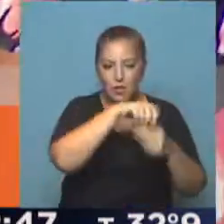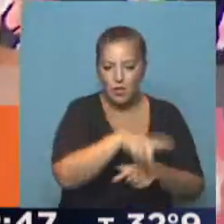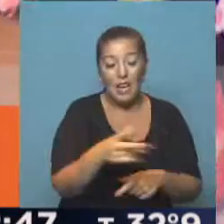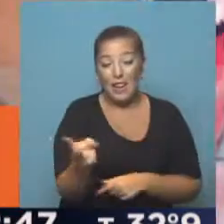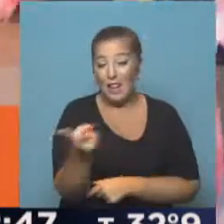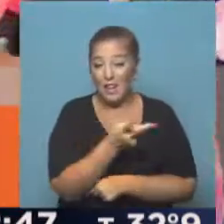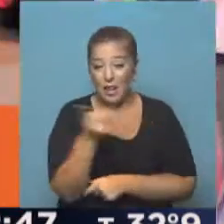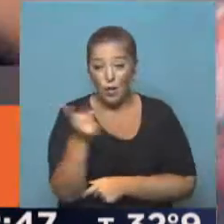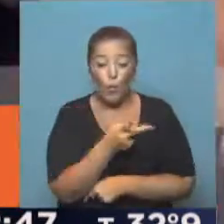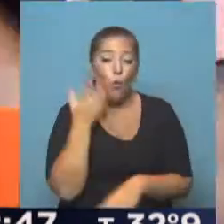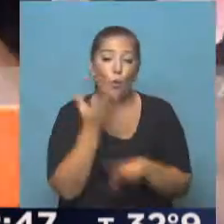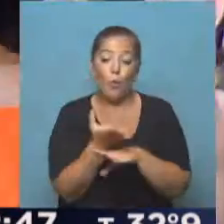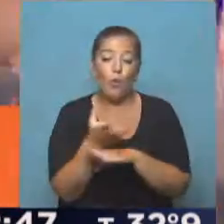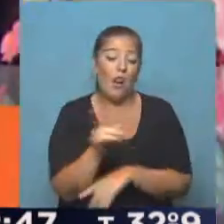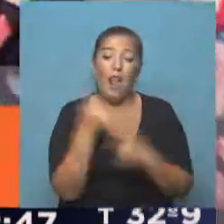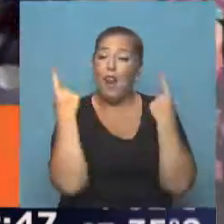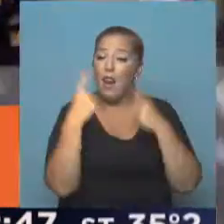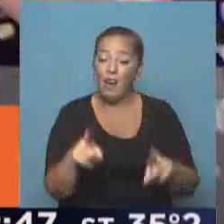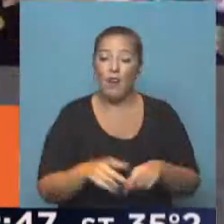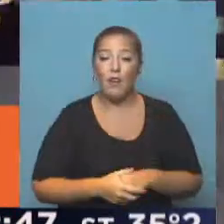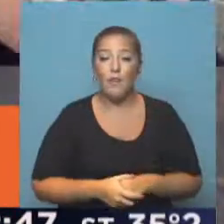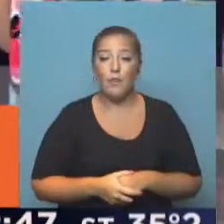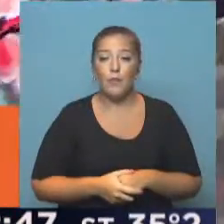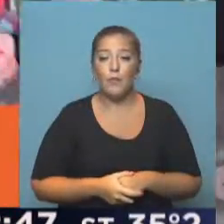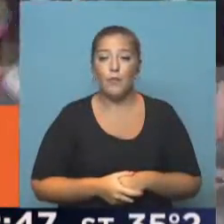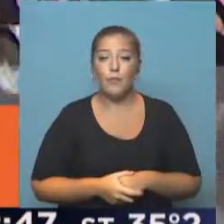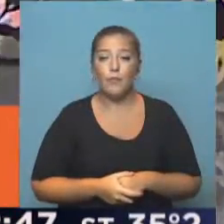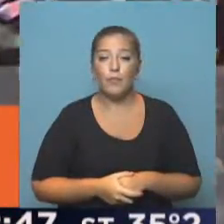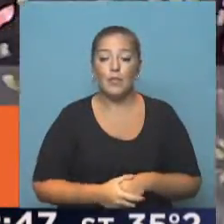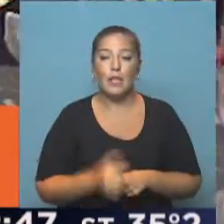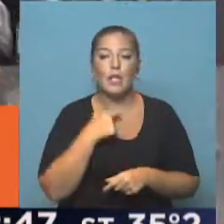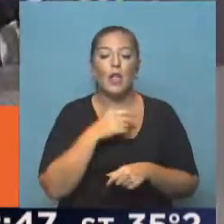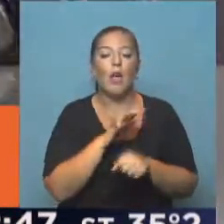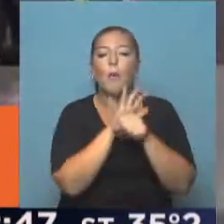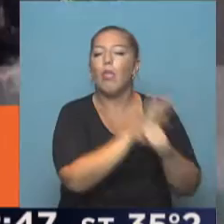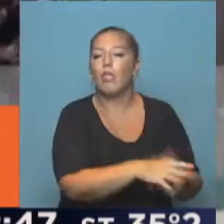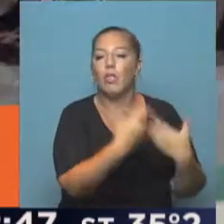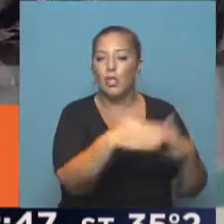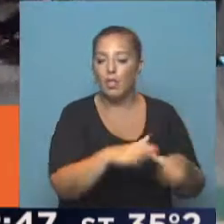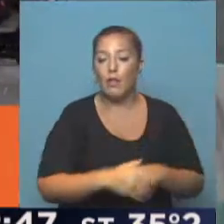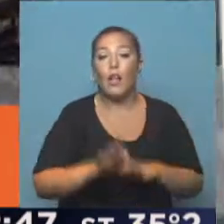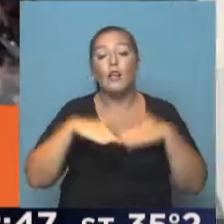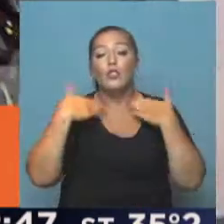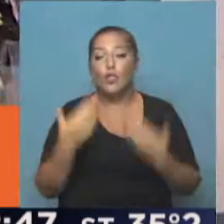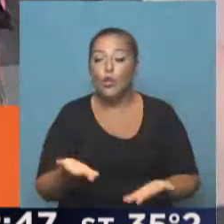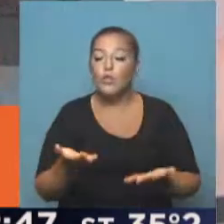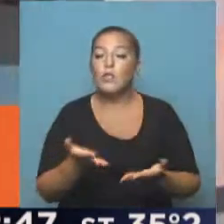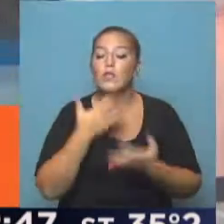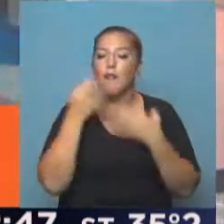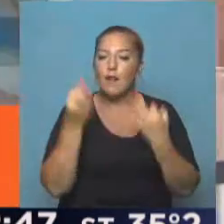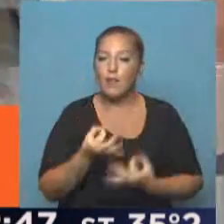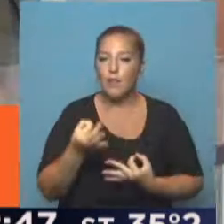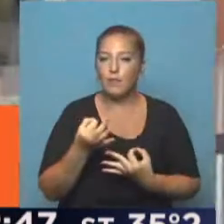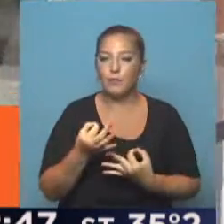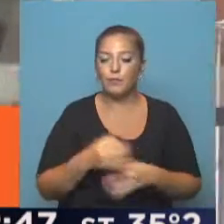los dos apeló, sino todo lo contrario, buscaron bastardear estos dispositivos institucionales, con lo cual realmente se